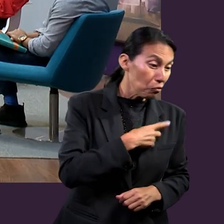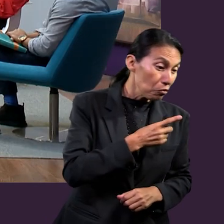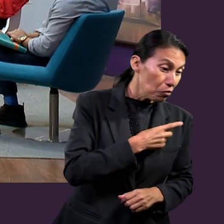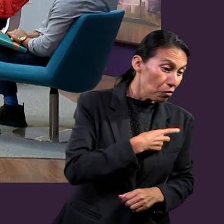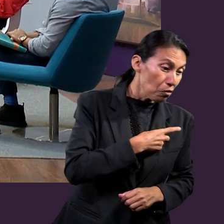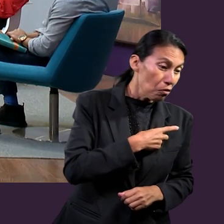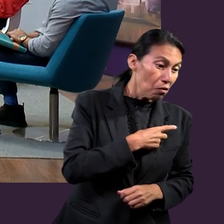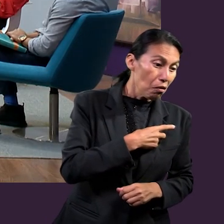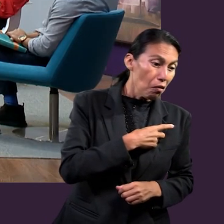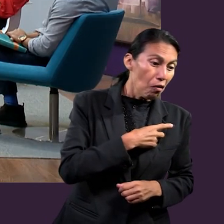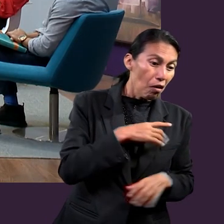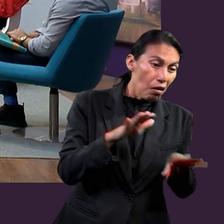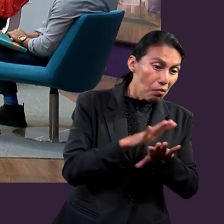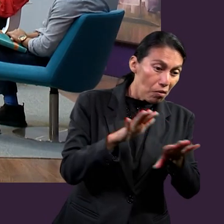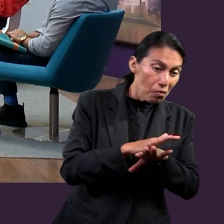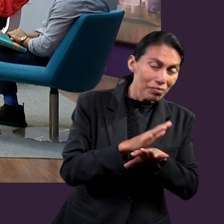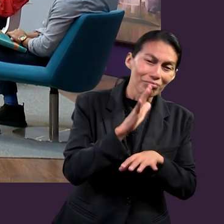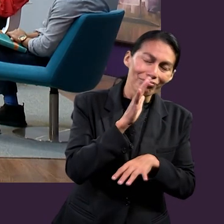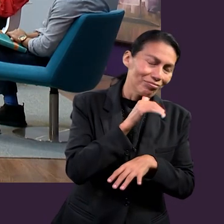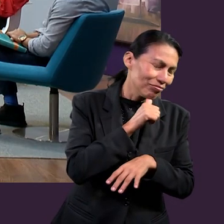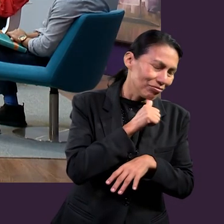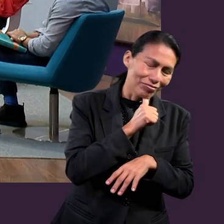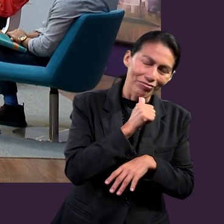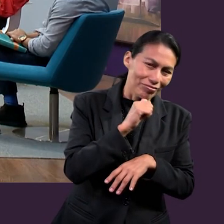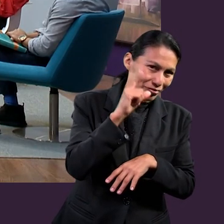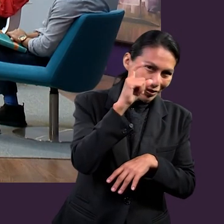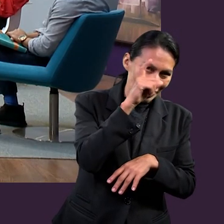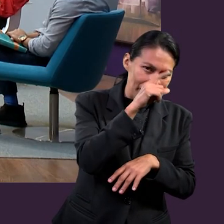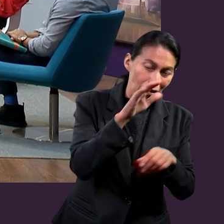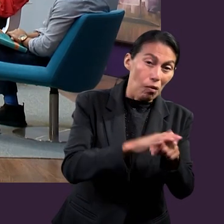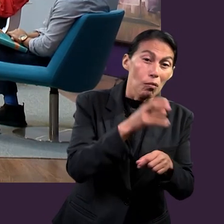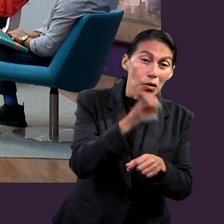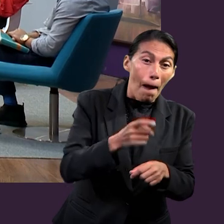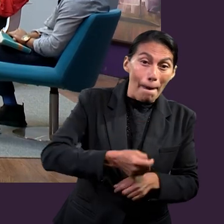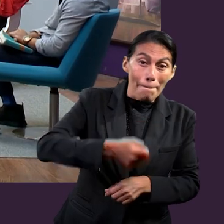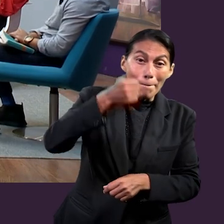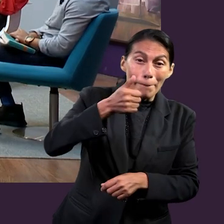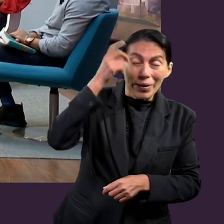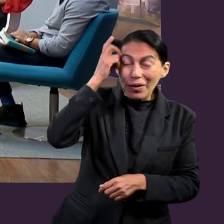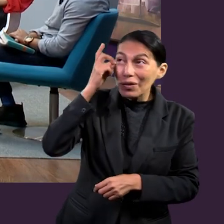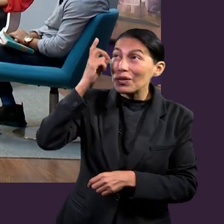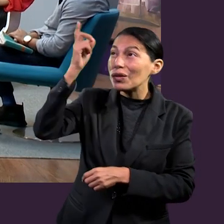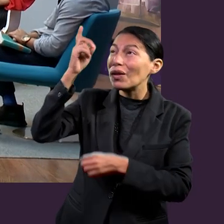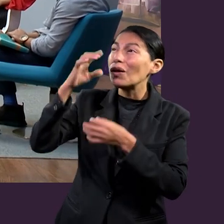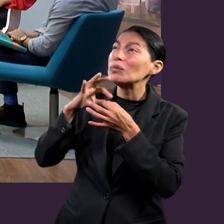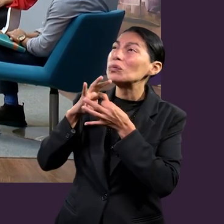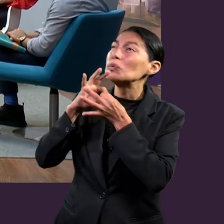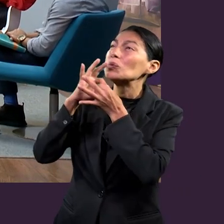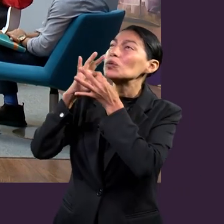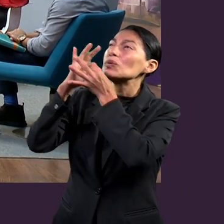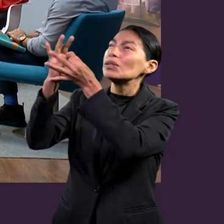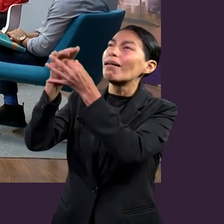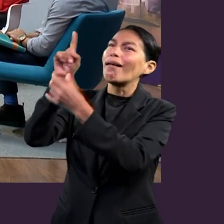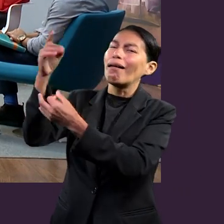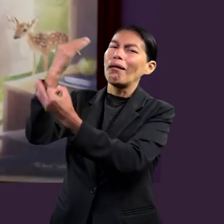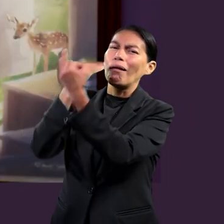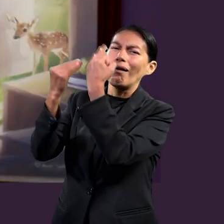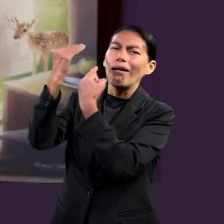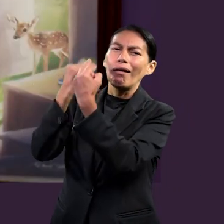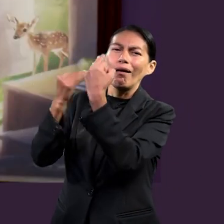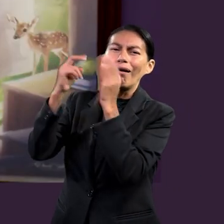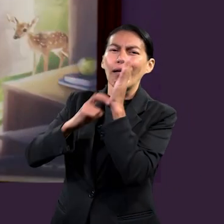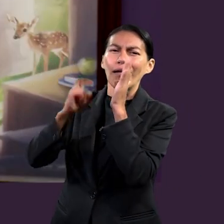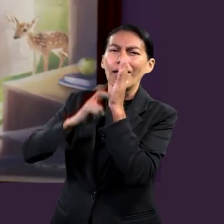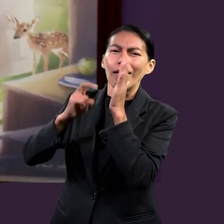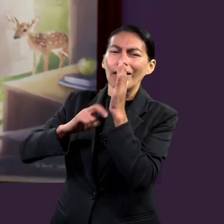para hacer un cambio en nuestra vida. ¿Qué les parece el versículo? Se me hace muy